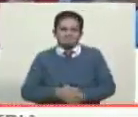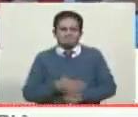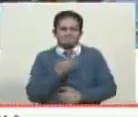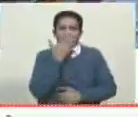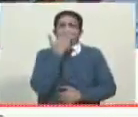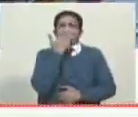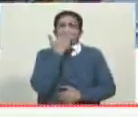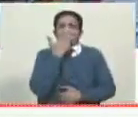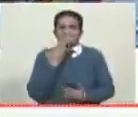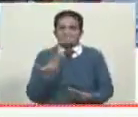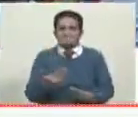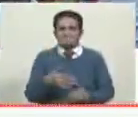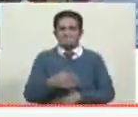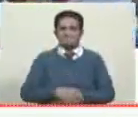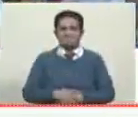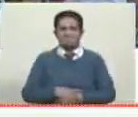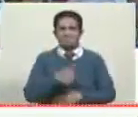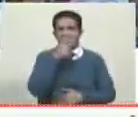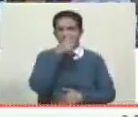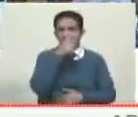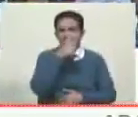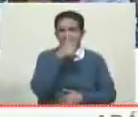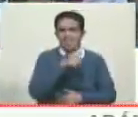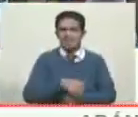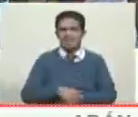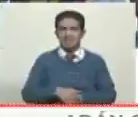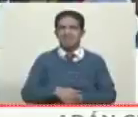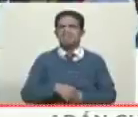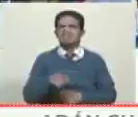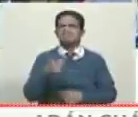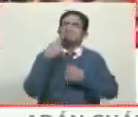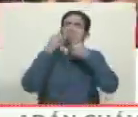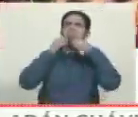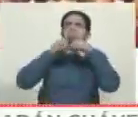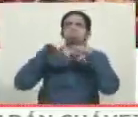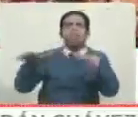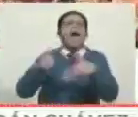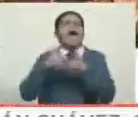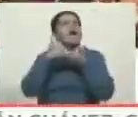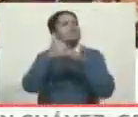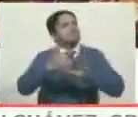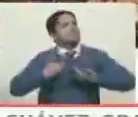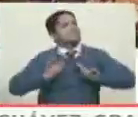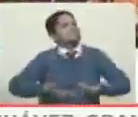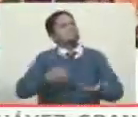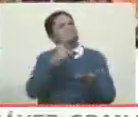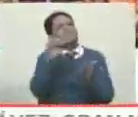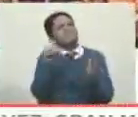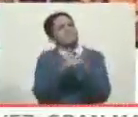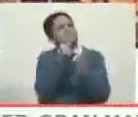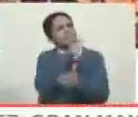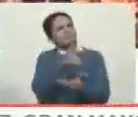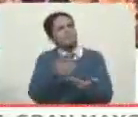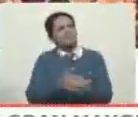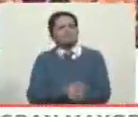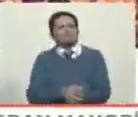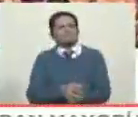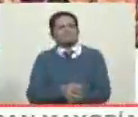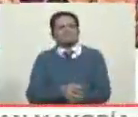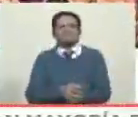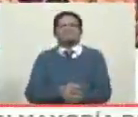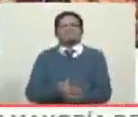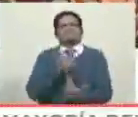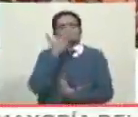verdad y hacen un alboroto la ayuda humanitaria para 20.000 personas no sean descarados que aquí hay una revolución